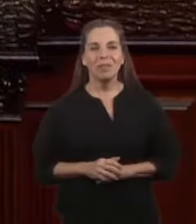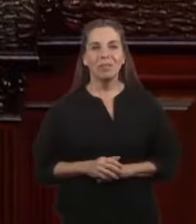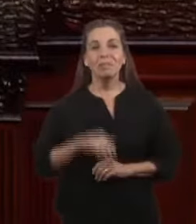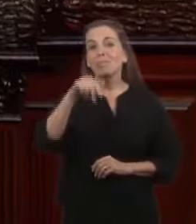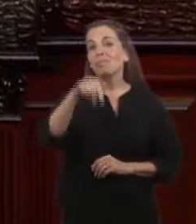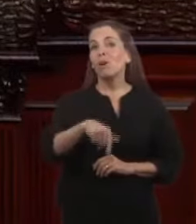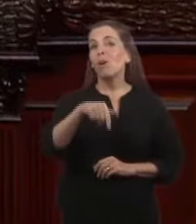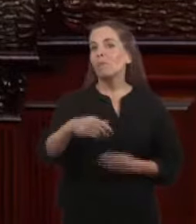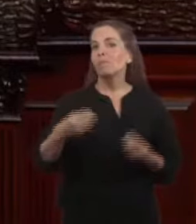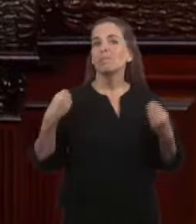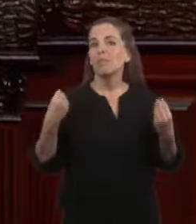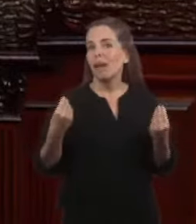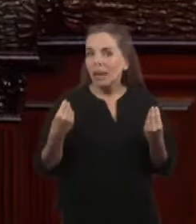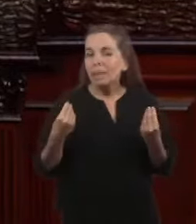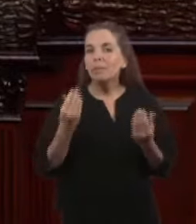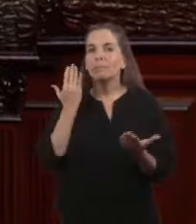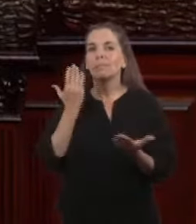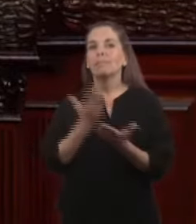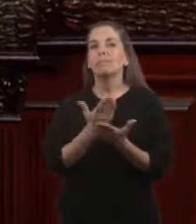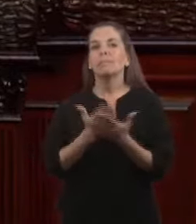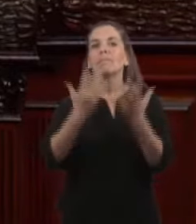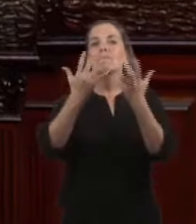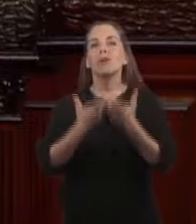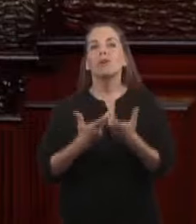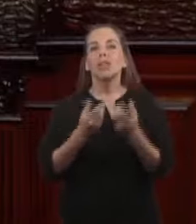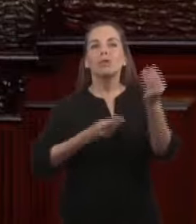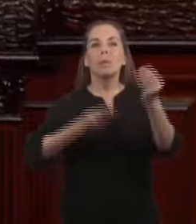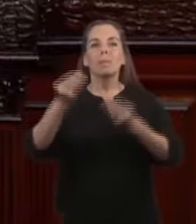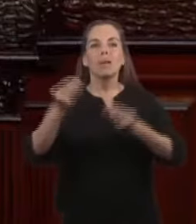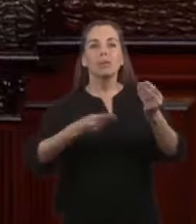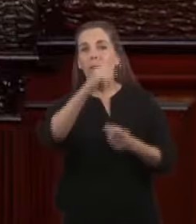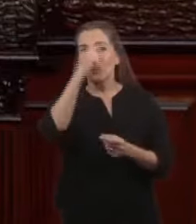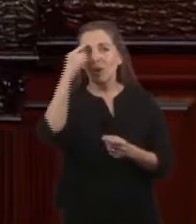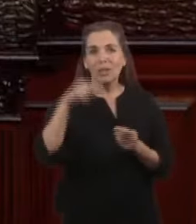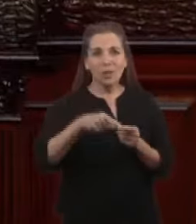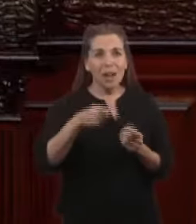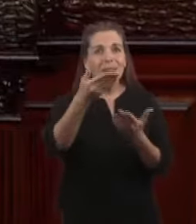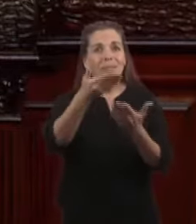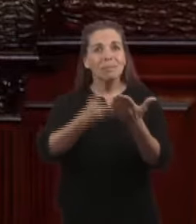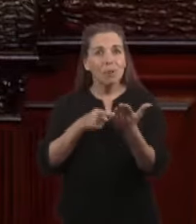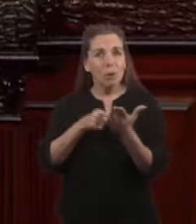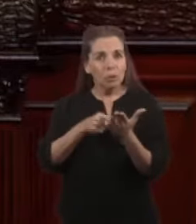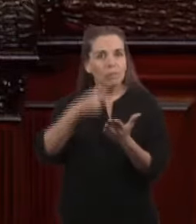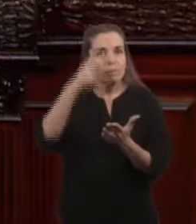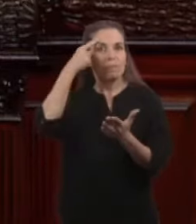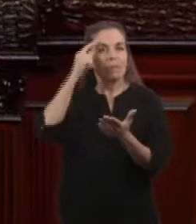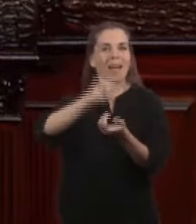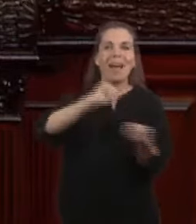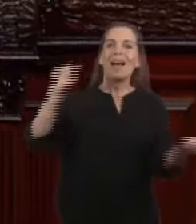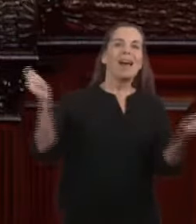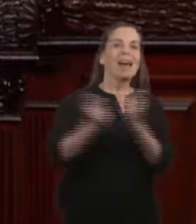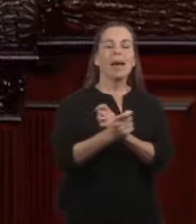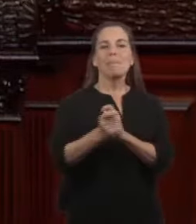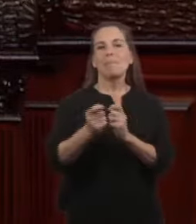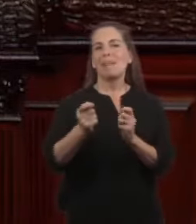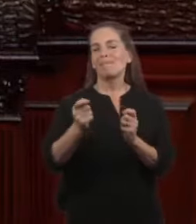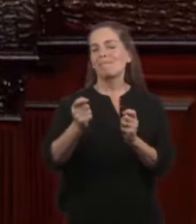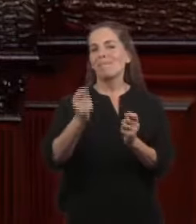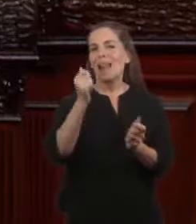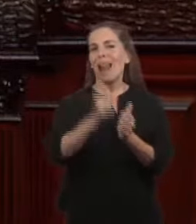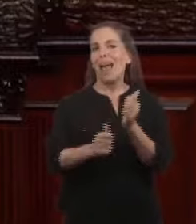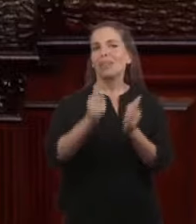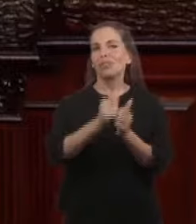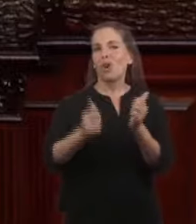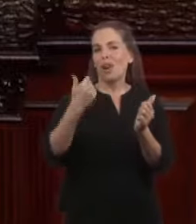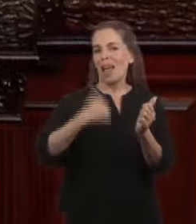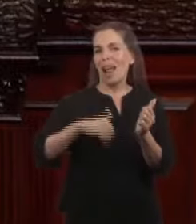aquí para presentar un proyecto de presupuesto nacional que va a cambiar para siempre la historia de nuestro país de manera que podamos volver